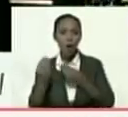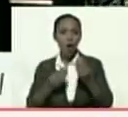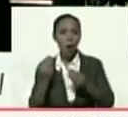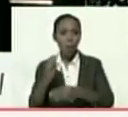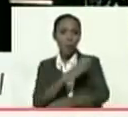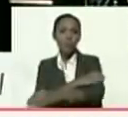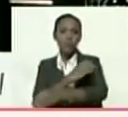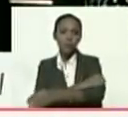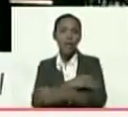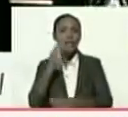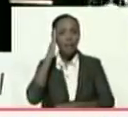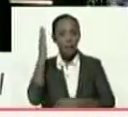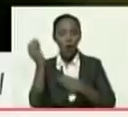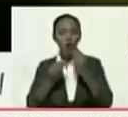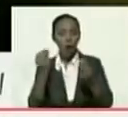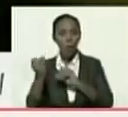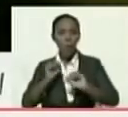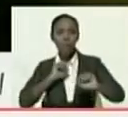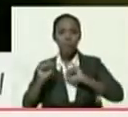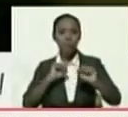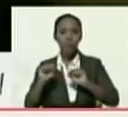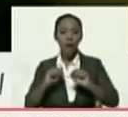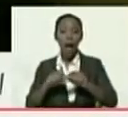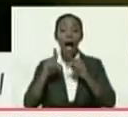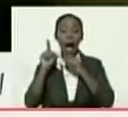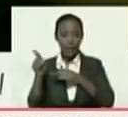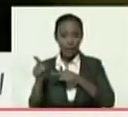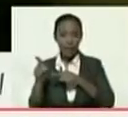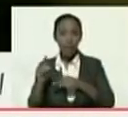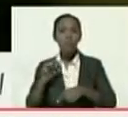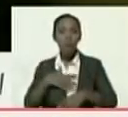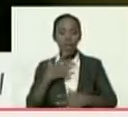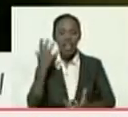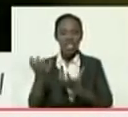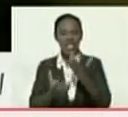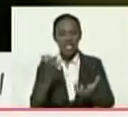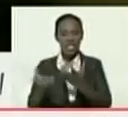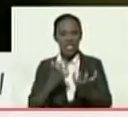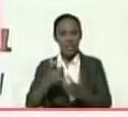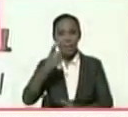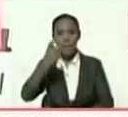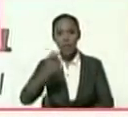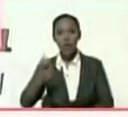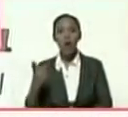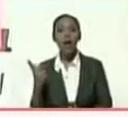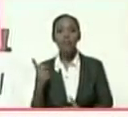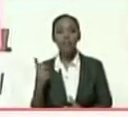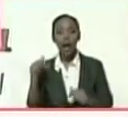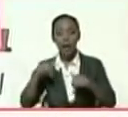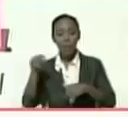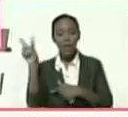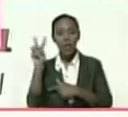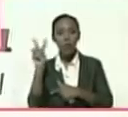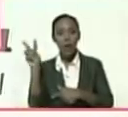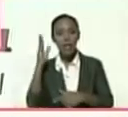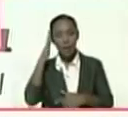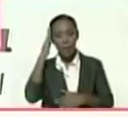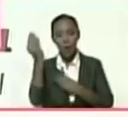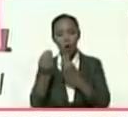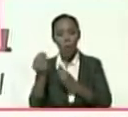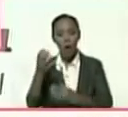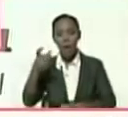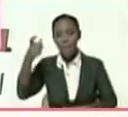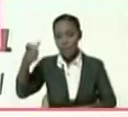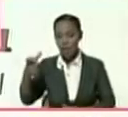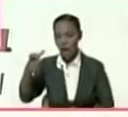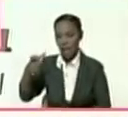sabemos cómo actúa. Aquí han sido capaces de quemar seres humanos vivos, aquí en Venezuela. Eso